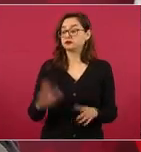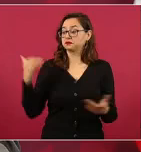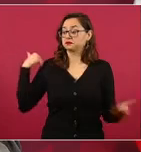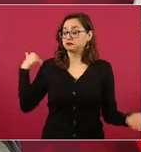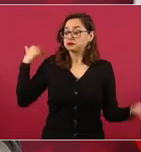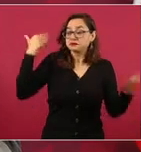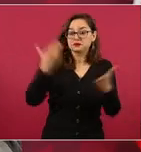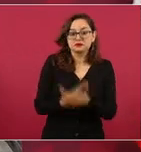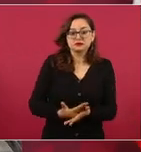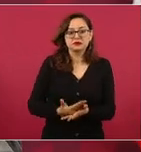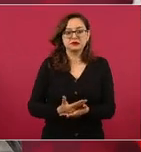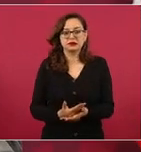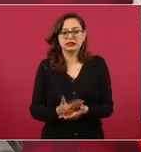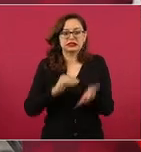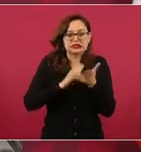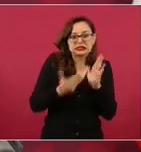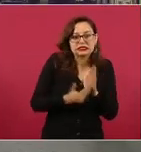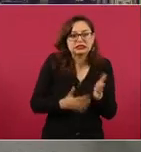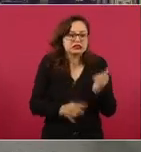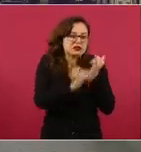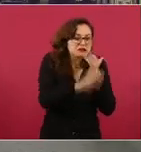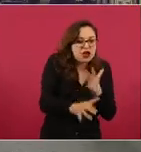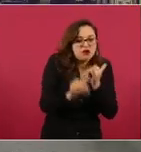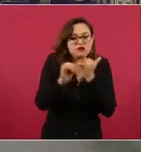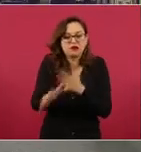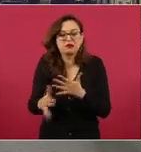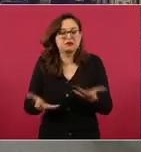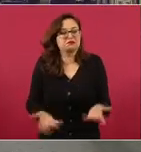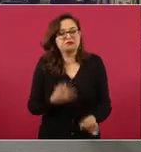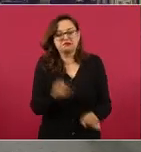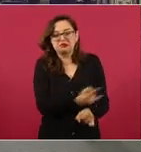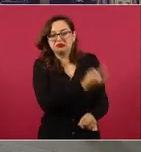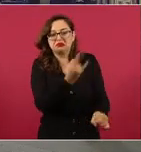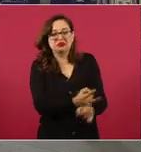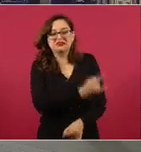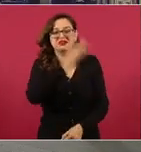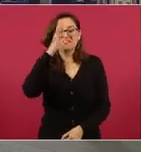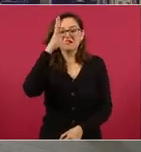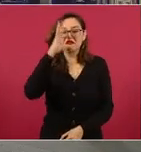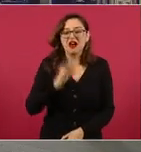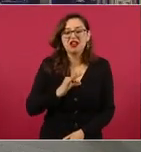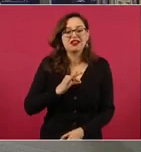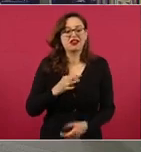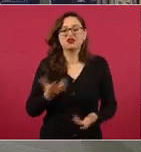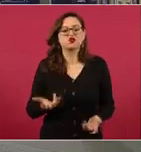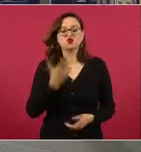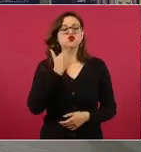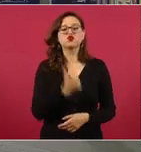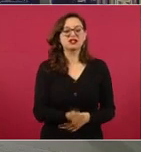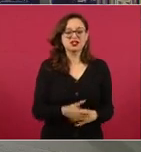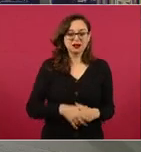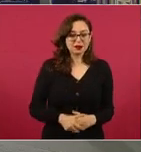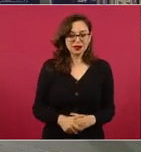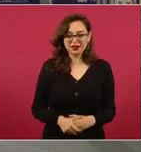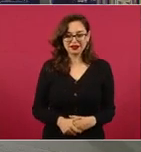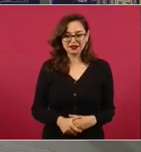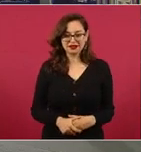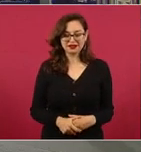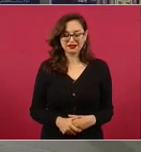no les han servido. No puedo yo hablar